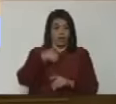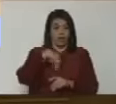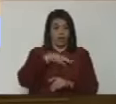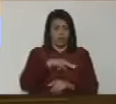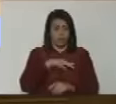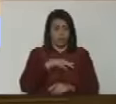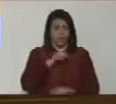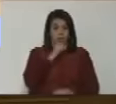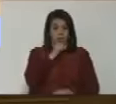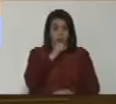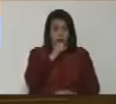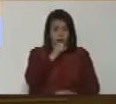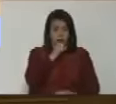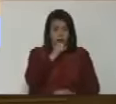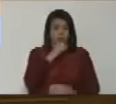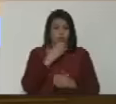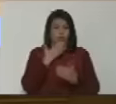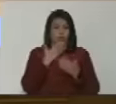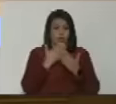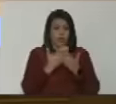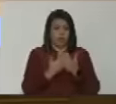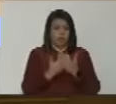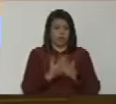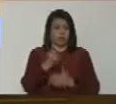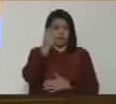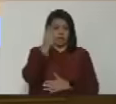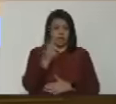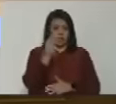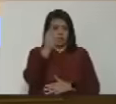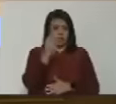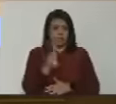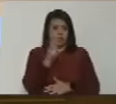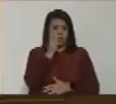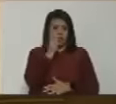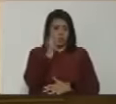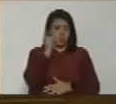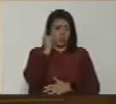adultos y adultas mayores. Gracias, mis queridos diputados,